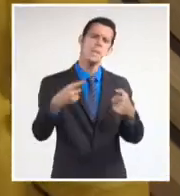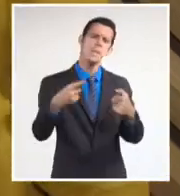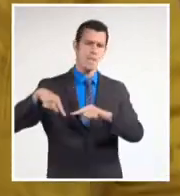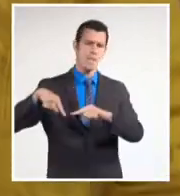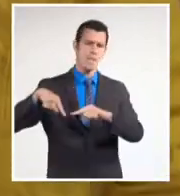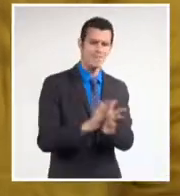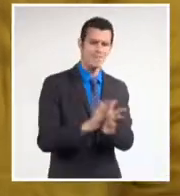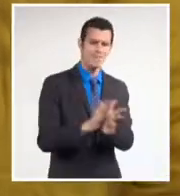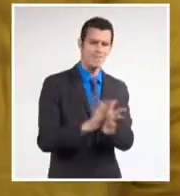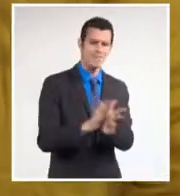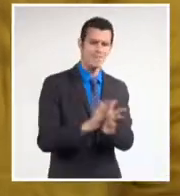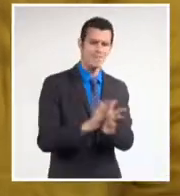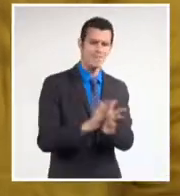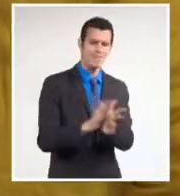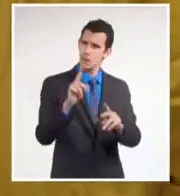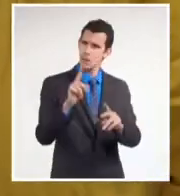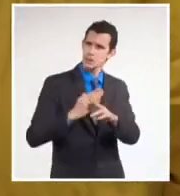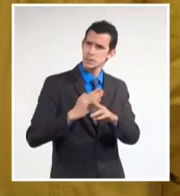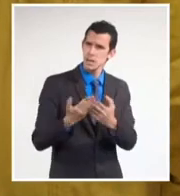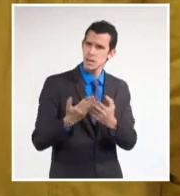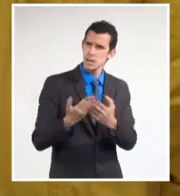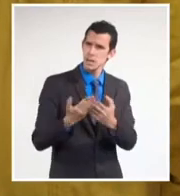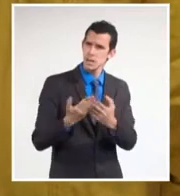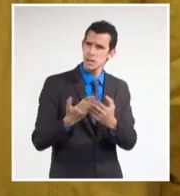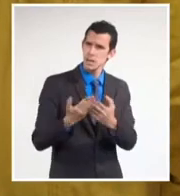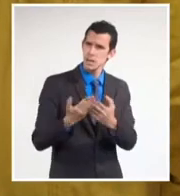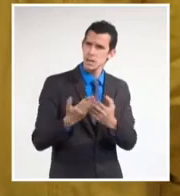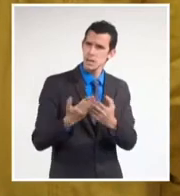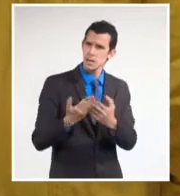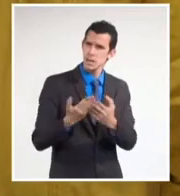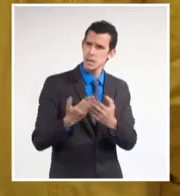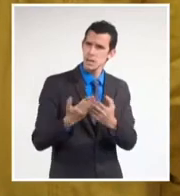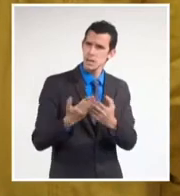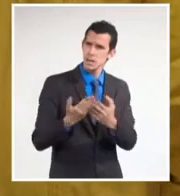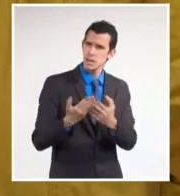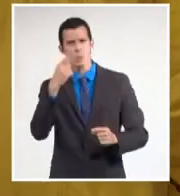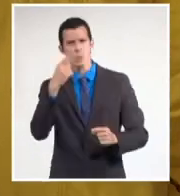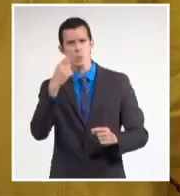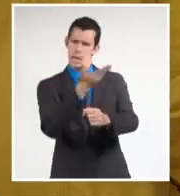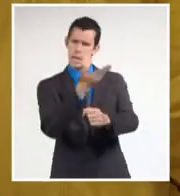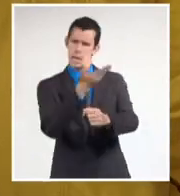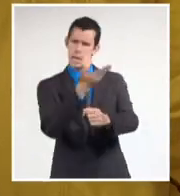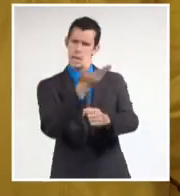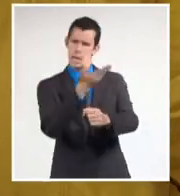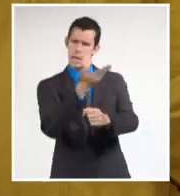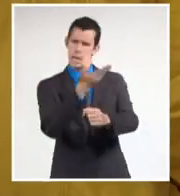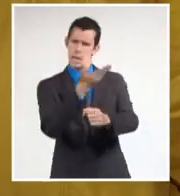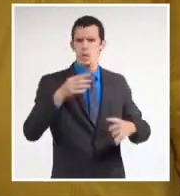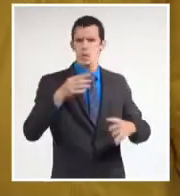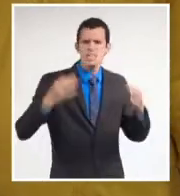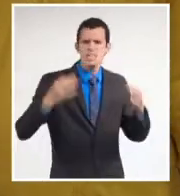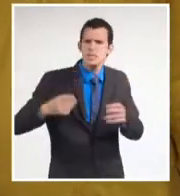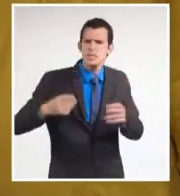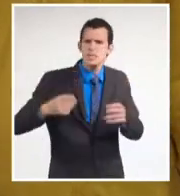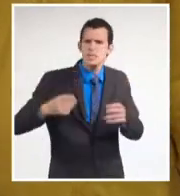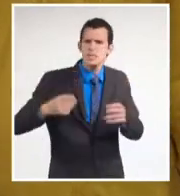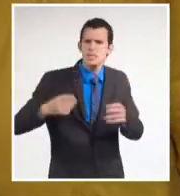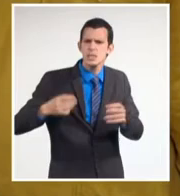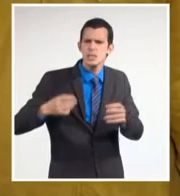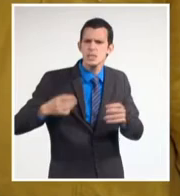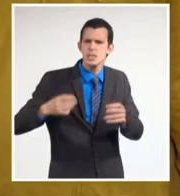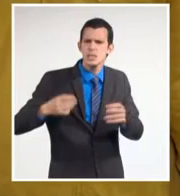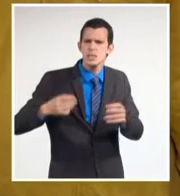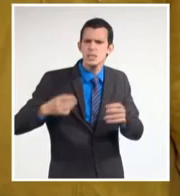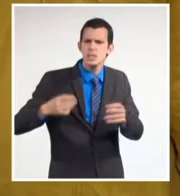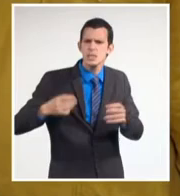de un sector que ha estado siempre al lado de la revolución, que se confía de hecho en todos los trabajadores. Sí, los